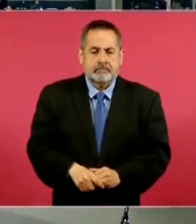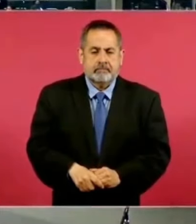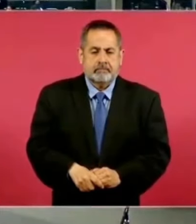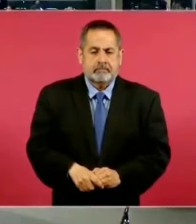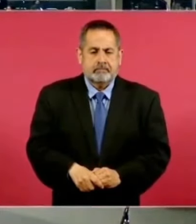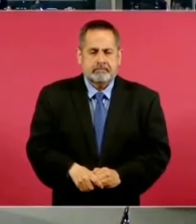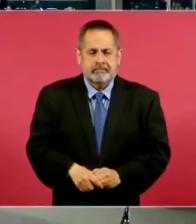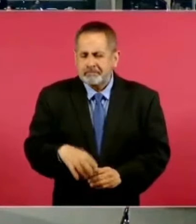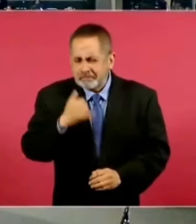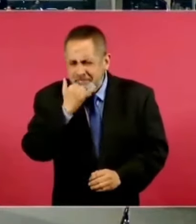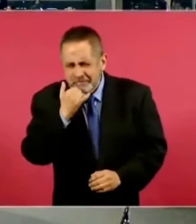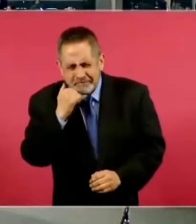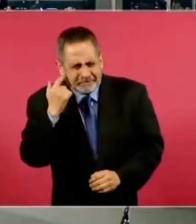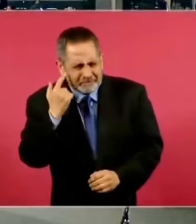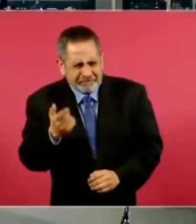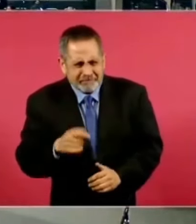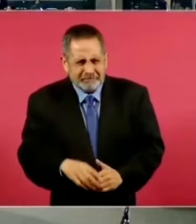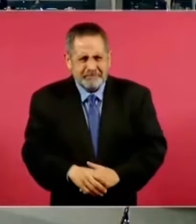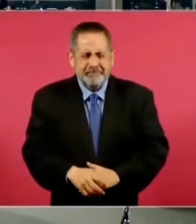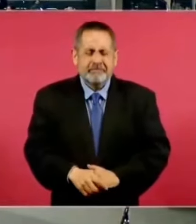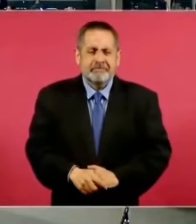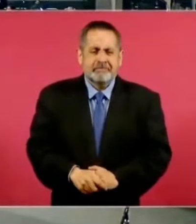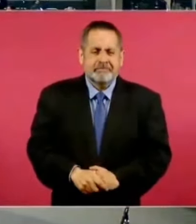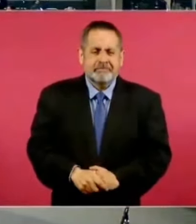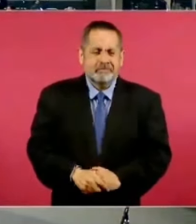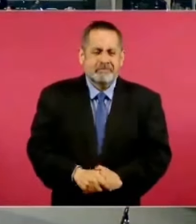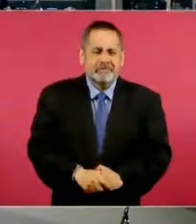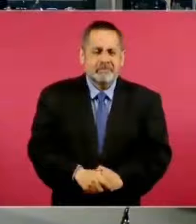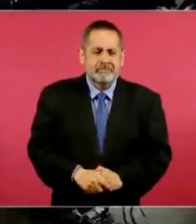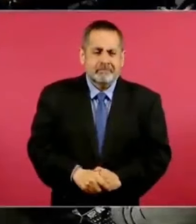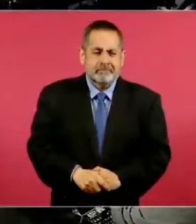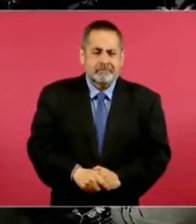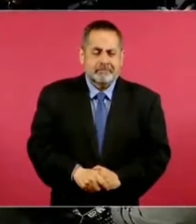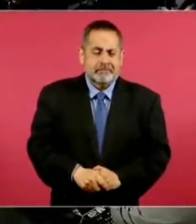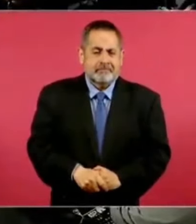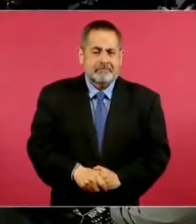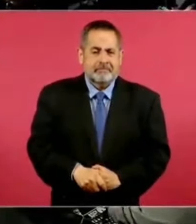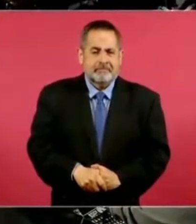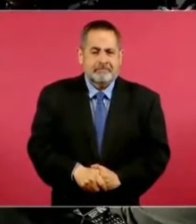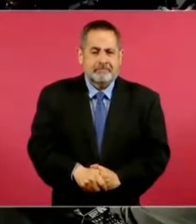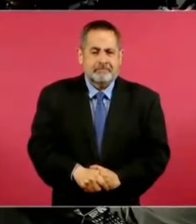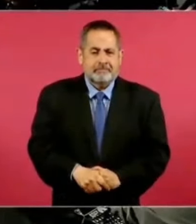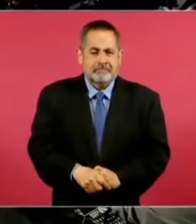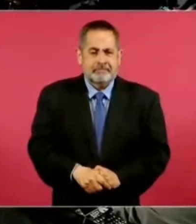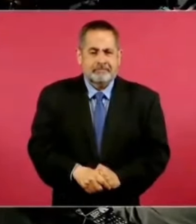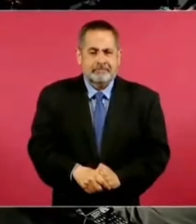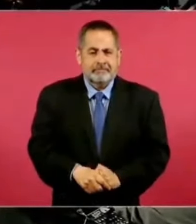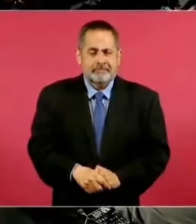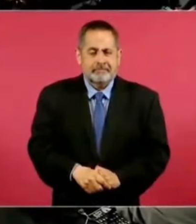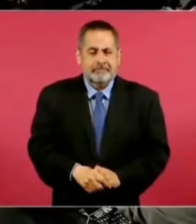¿Son qué? Que los gobiernos de izquierda son retroceso, que hay que rescatar la democracia. Sí,